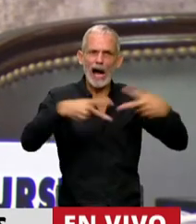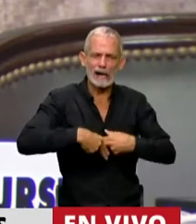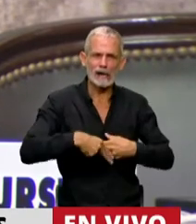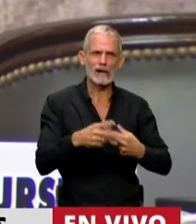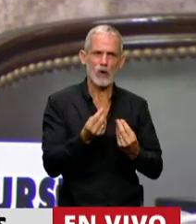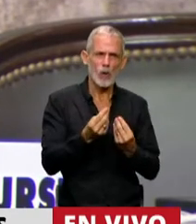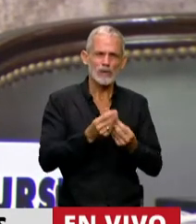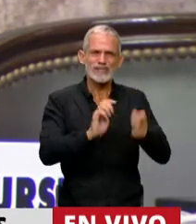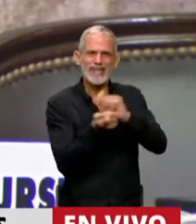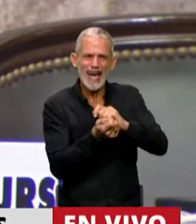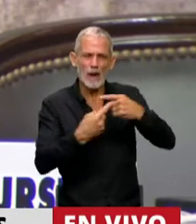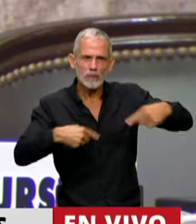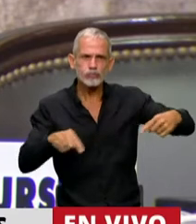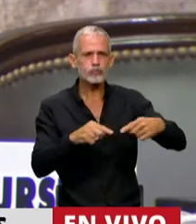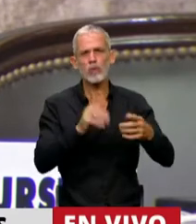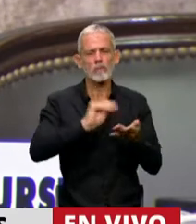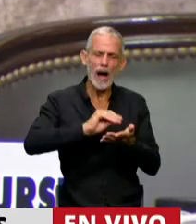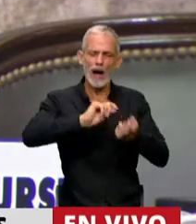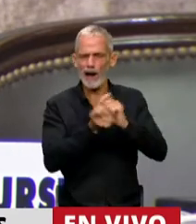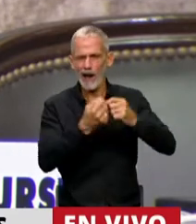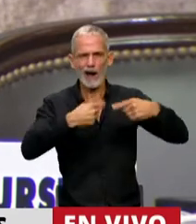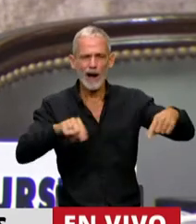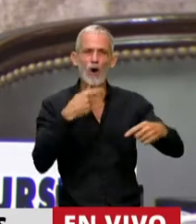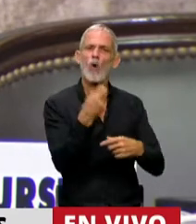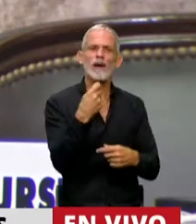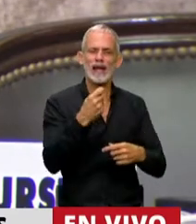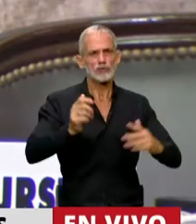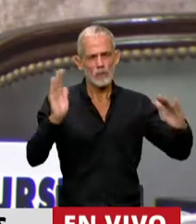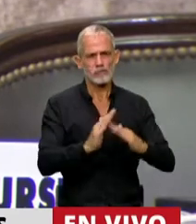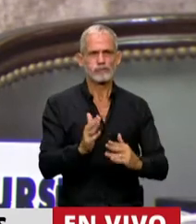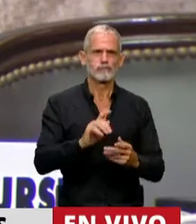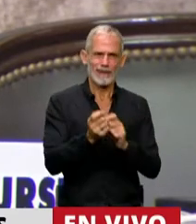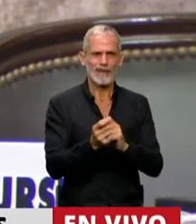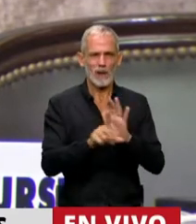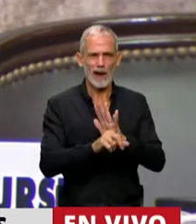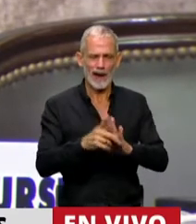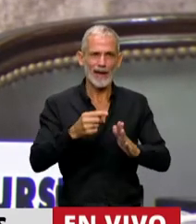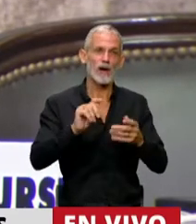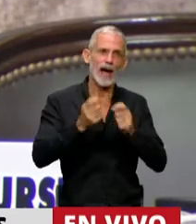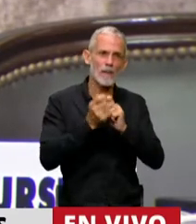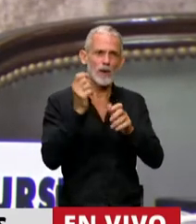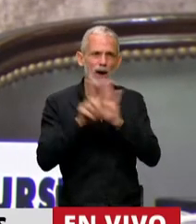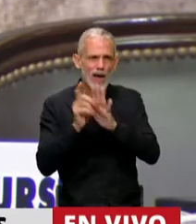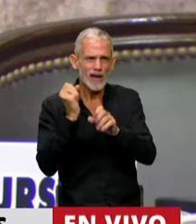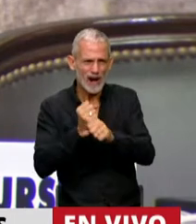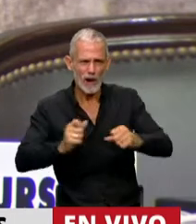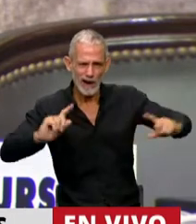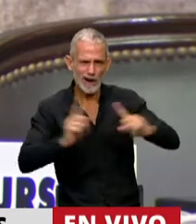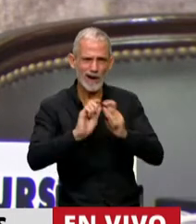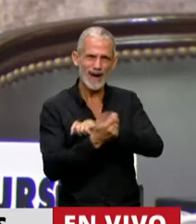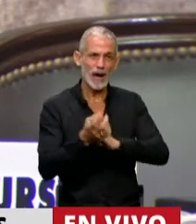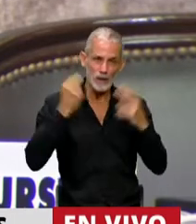y cambios estructurales, más reformas jubilatorias y reformas laborales, y